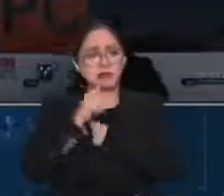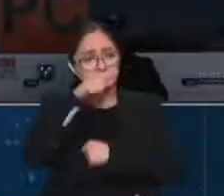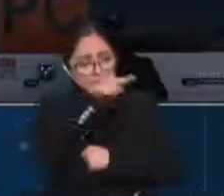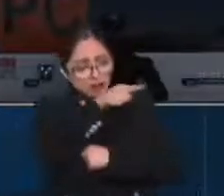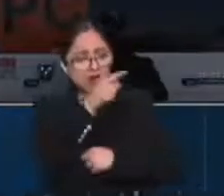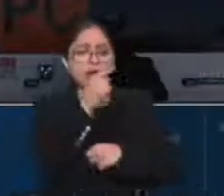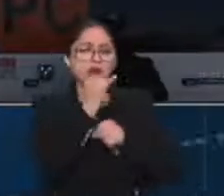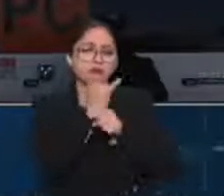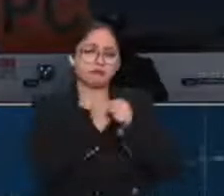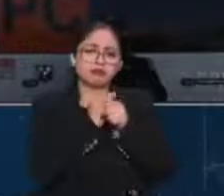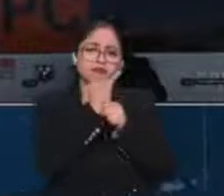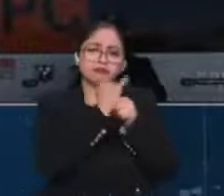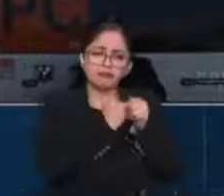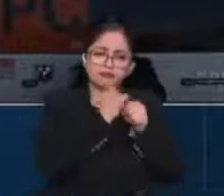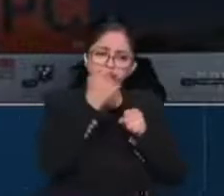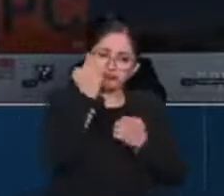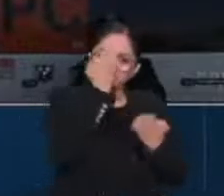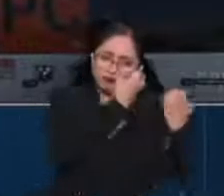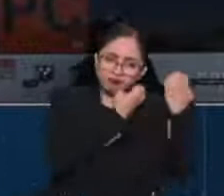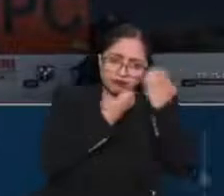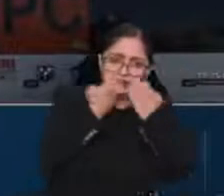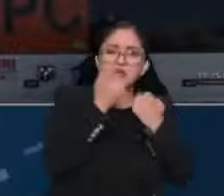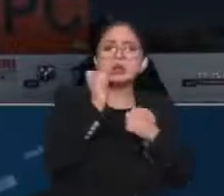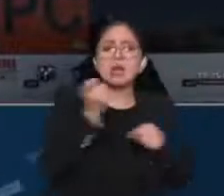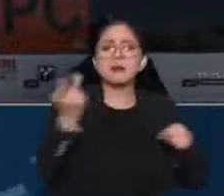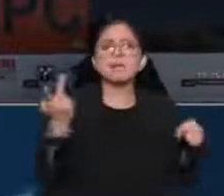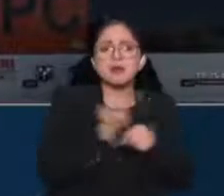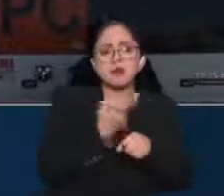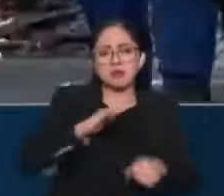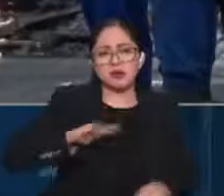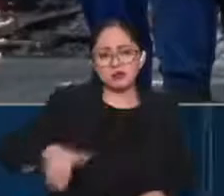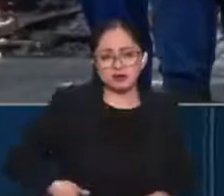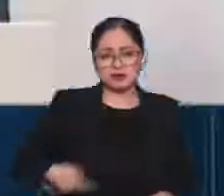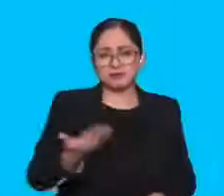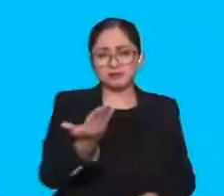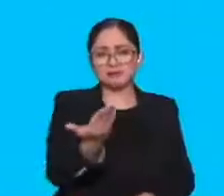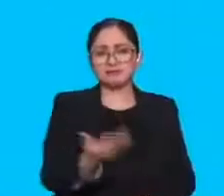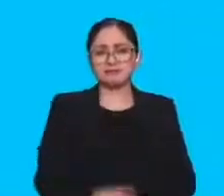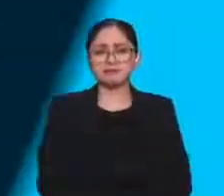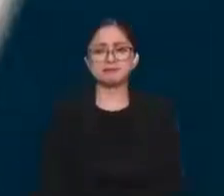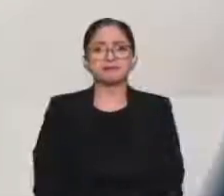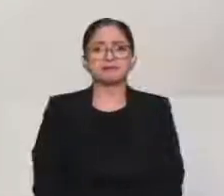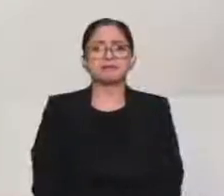investigaciones y dar con las causas de este accidente. Vamos a escuchar.